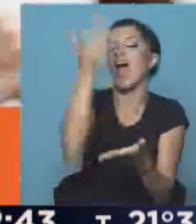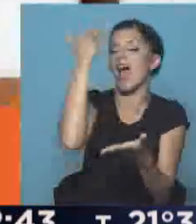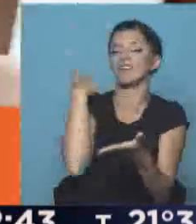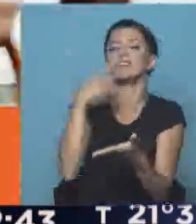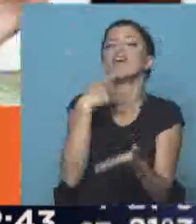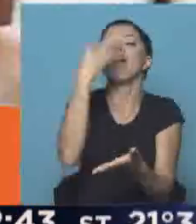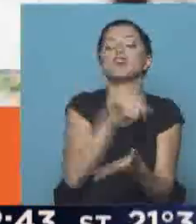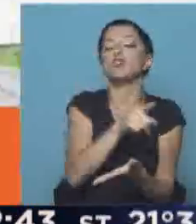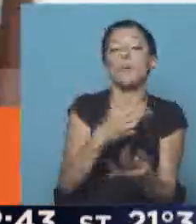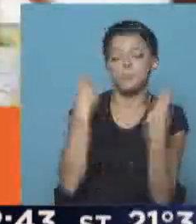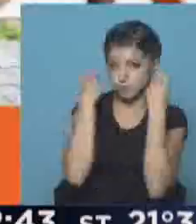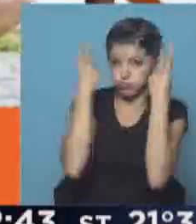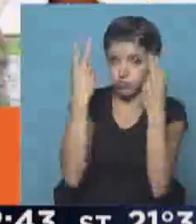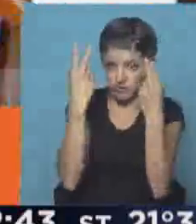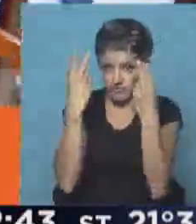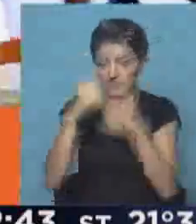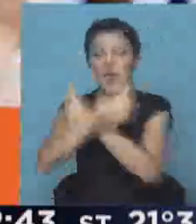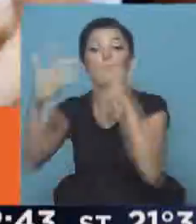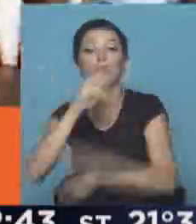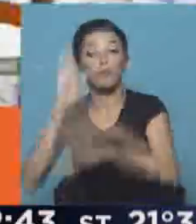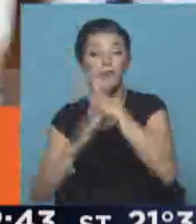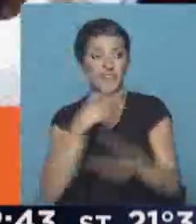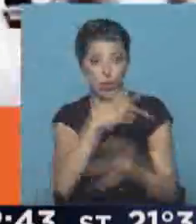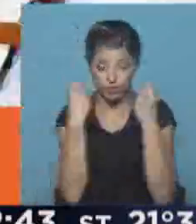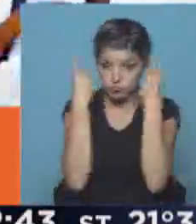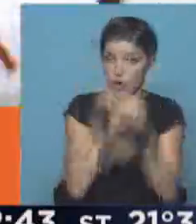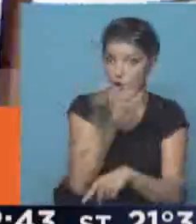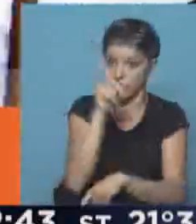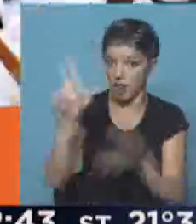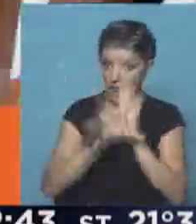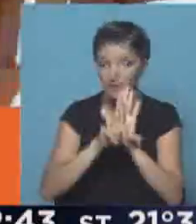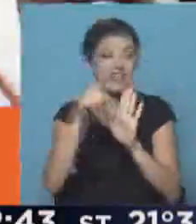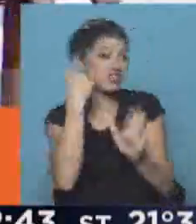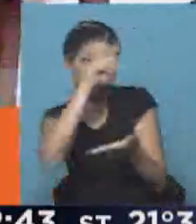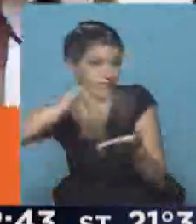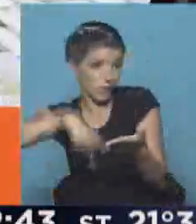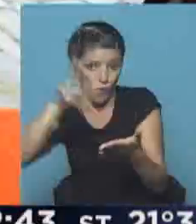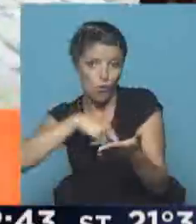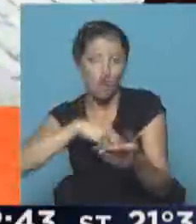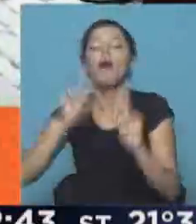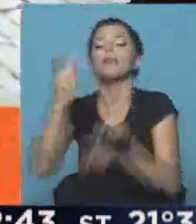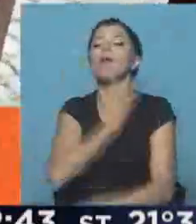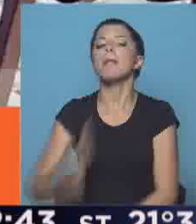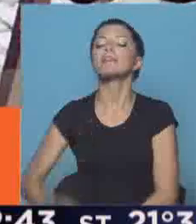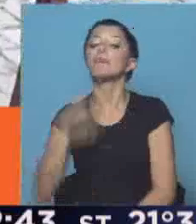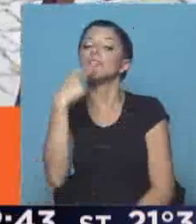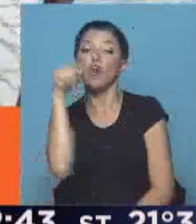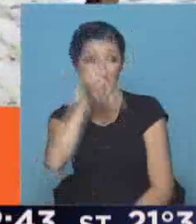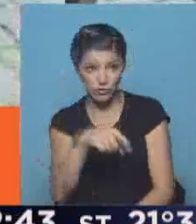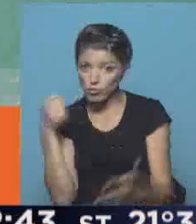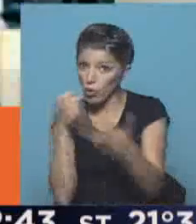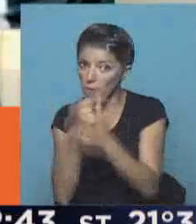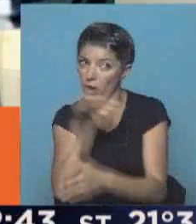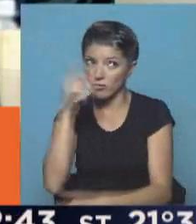en desacato por el Supremo venezolano. Maduro rechazó además el juicio político, calificándolo de golpe